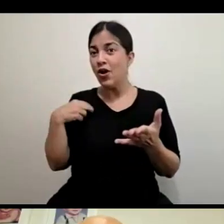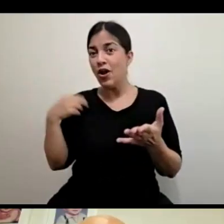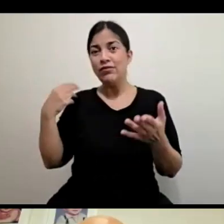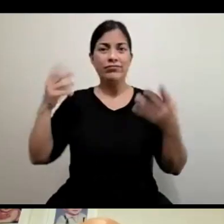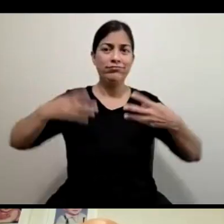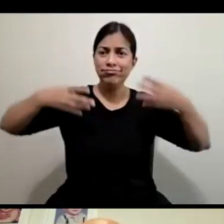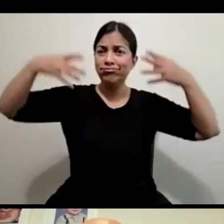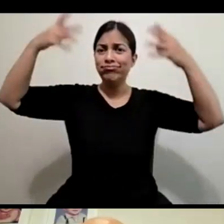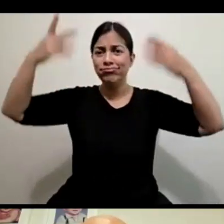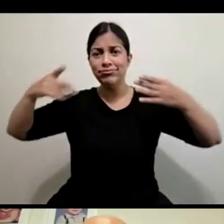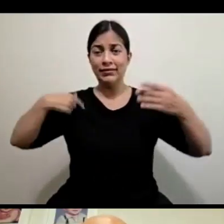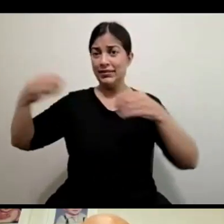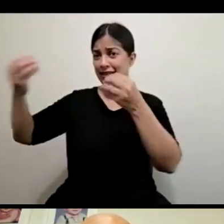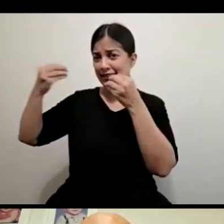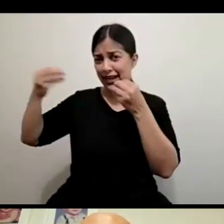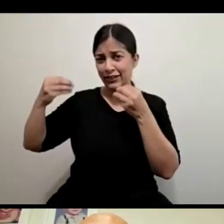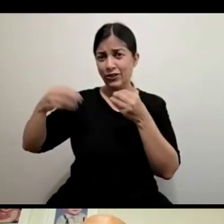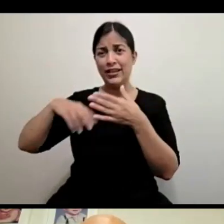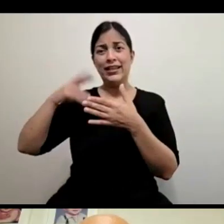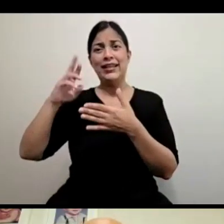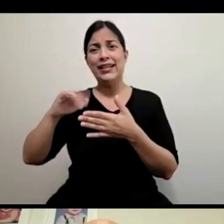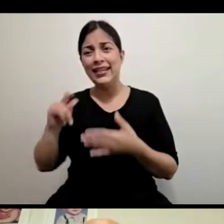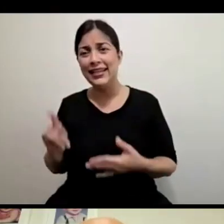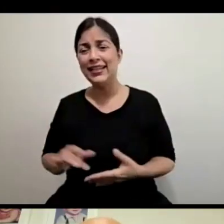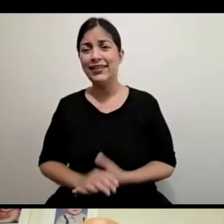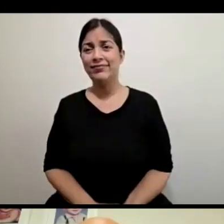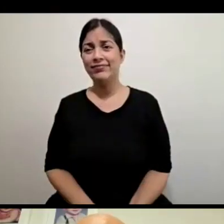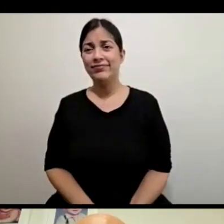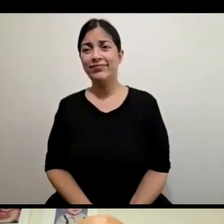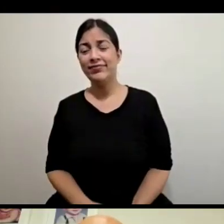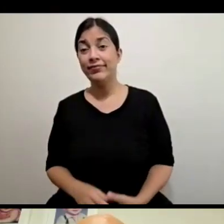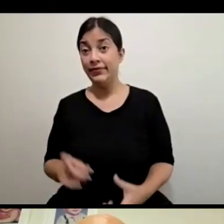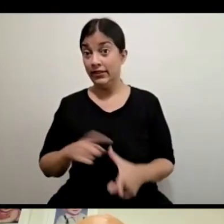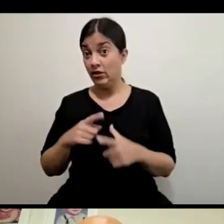a hacer el rigging. Y así que